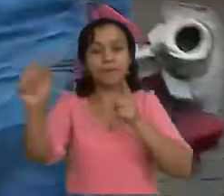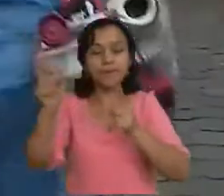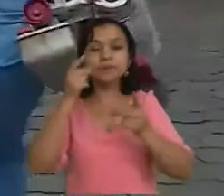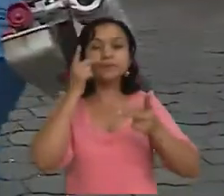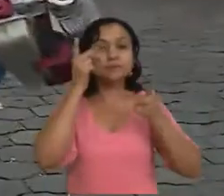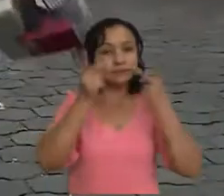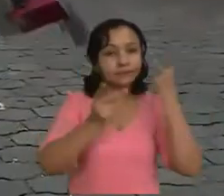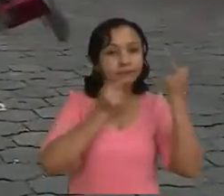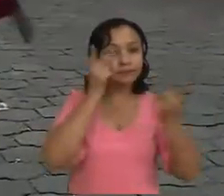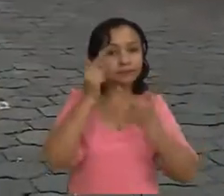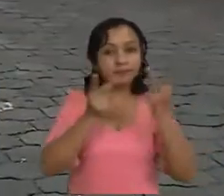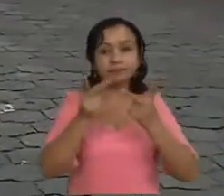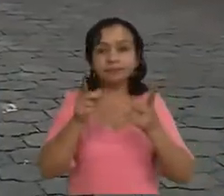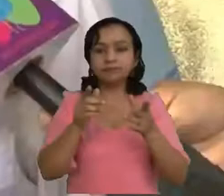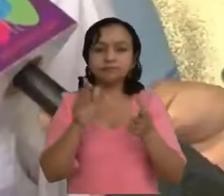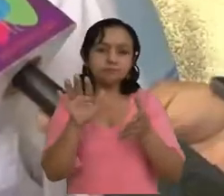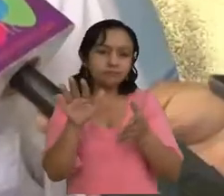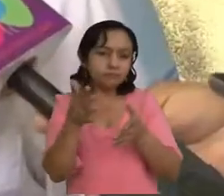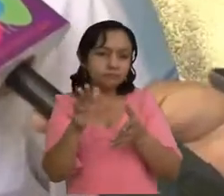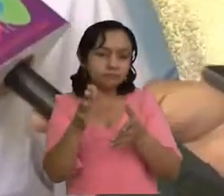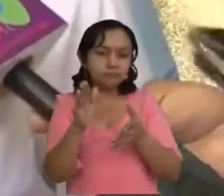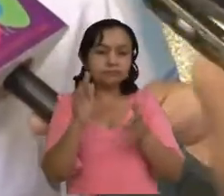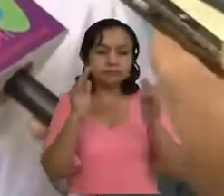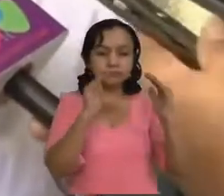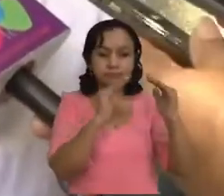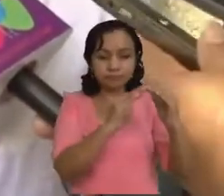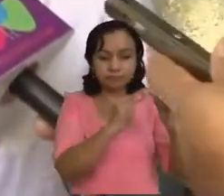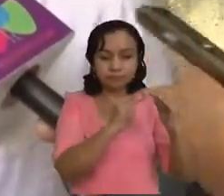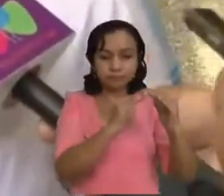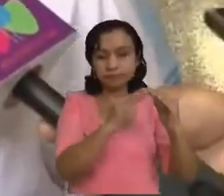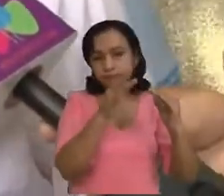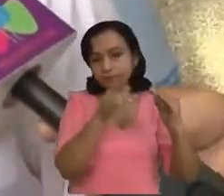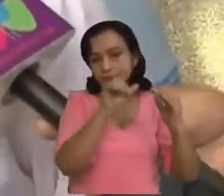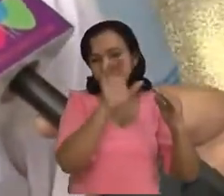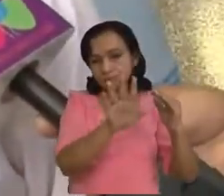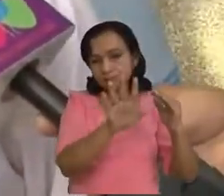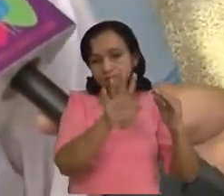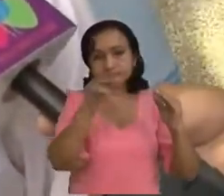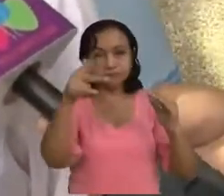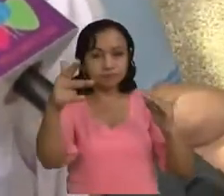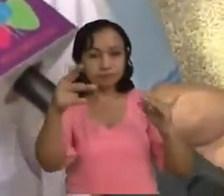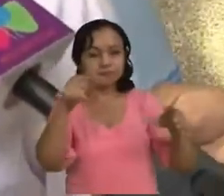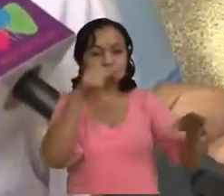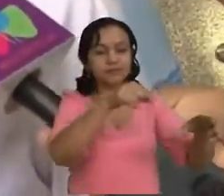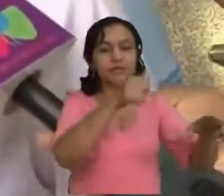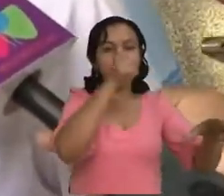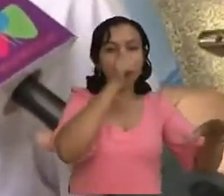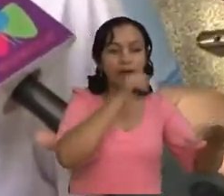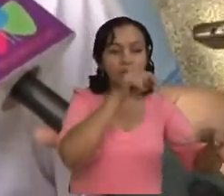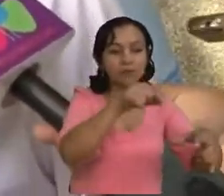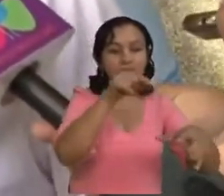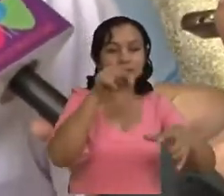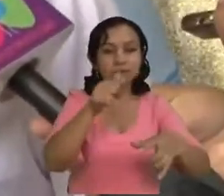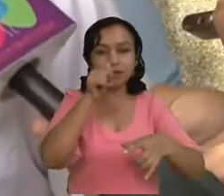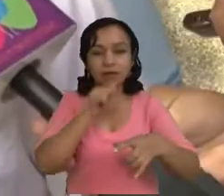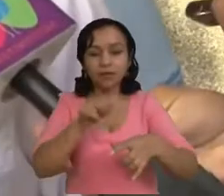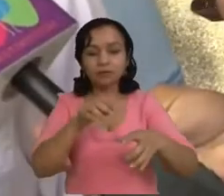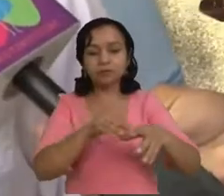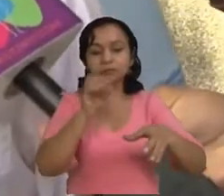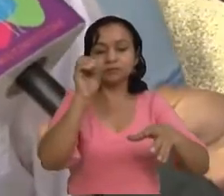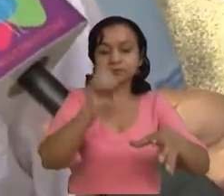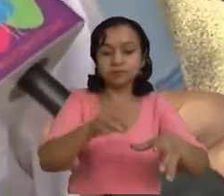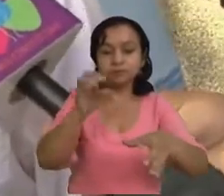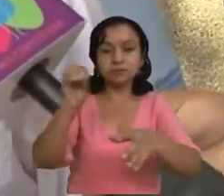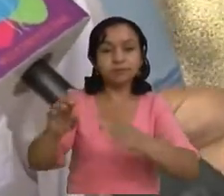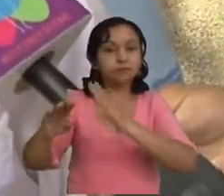visitas. Eliminamos en promedio por cada vivienda entre 5 a 8 depósitos y neutralizamos esos mismos depósitos